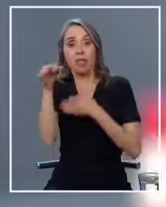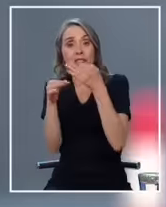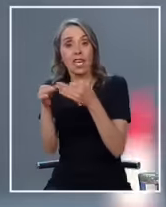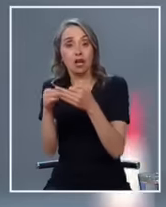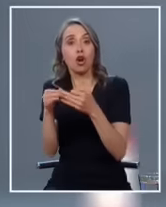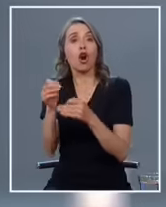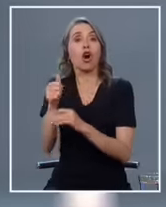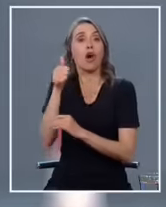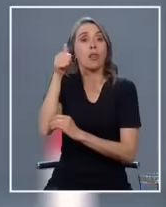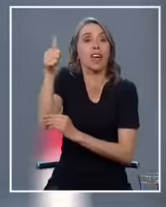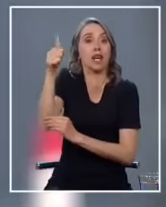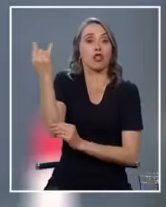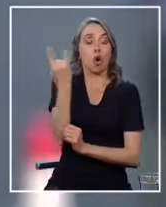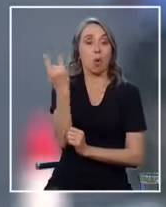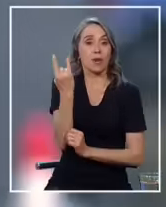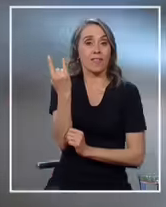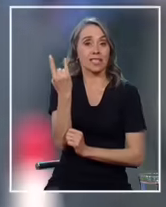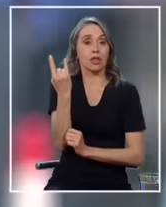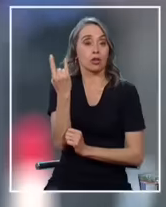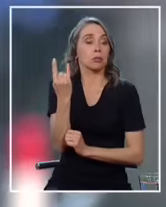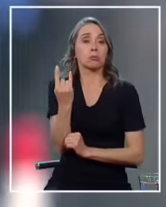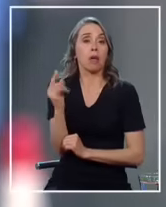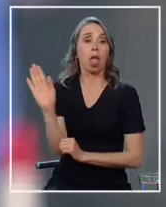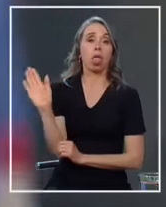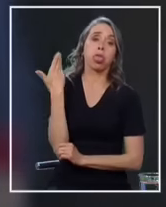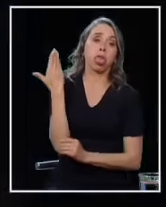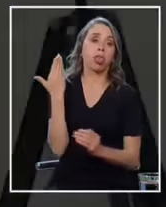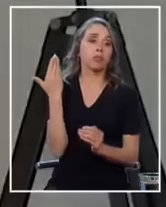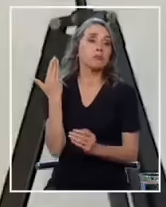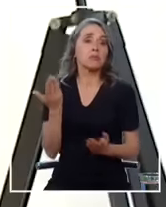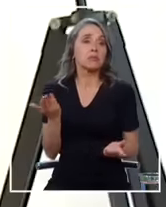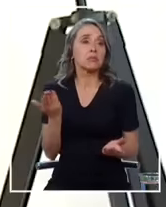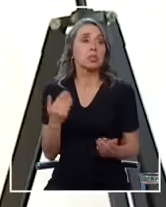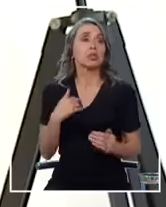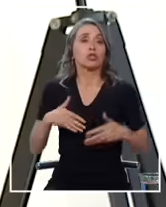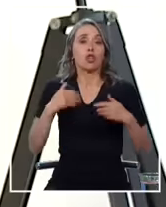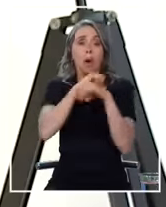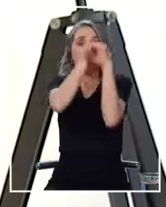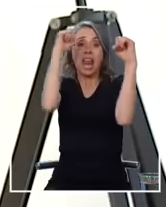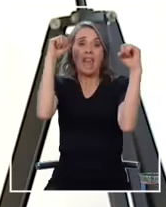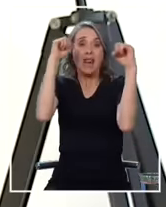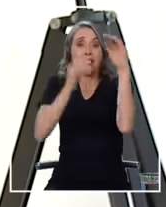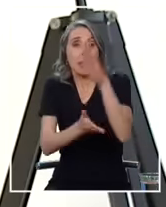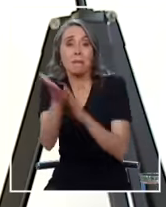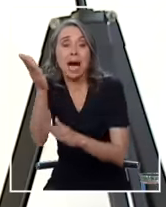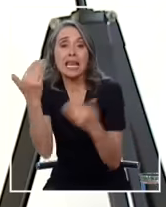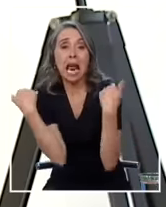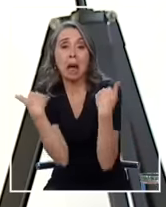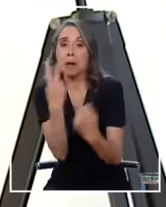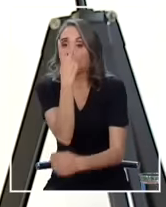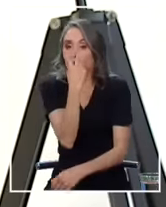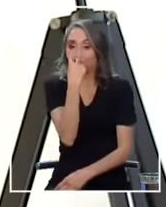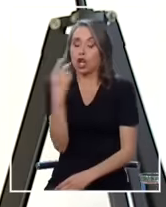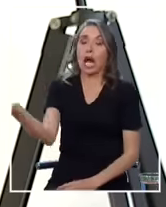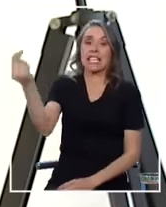la dirección de su universidad, pero asegura que no la tomaron en cuenta. Yo me levantaba llorando, llegaba